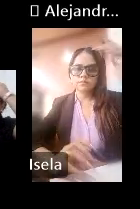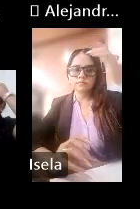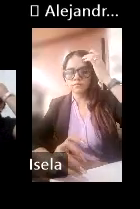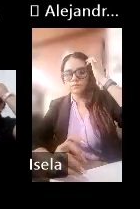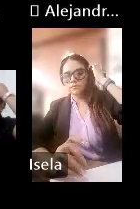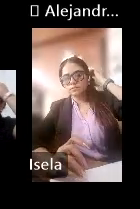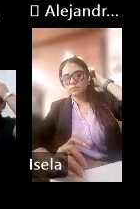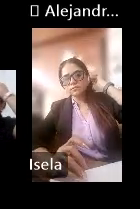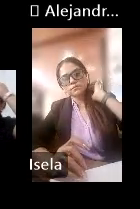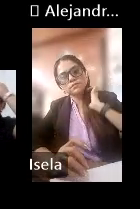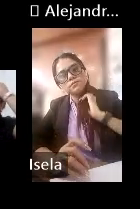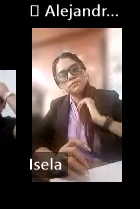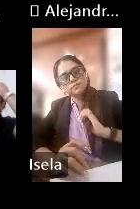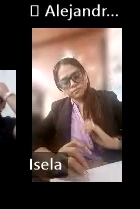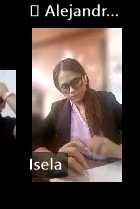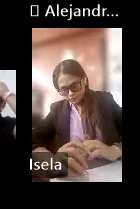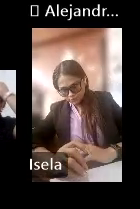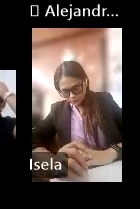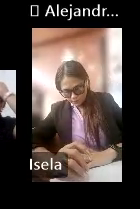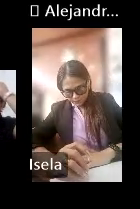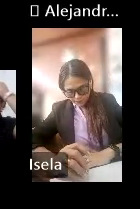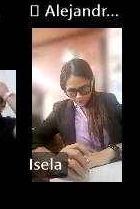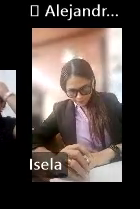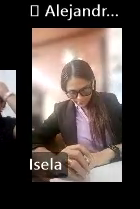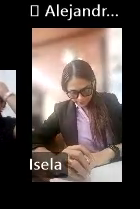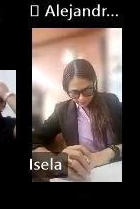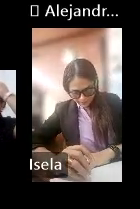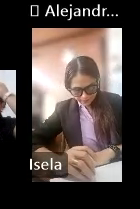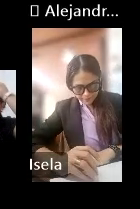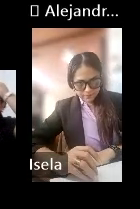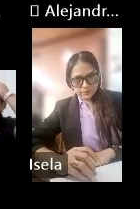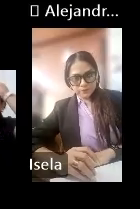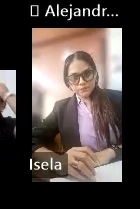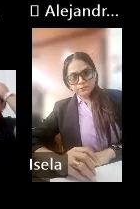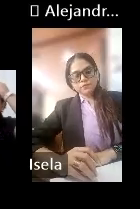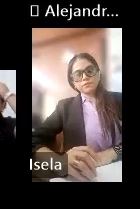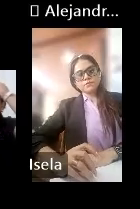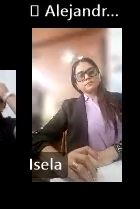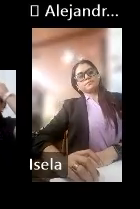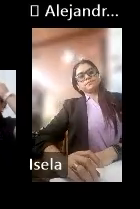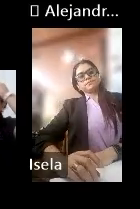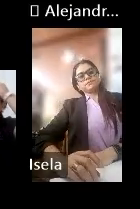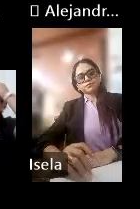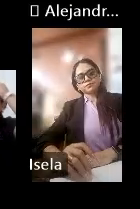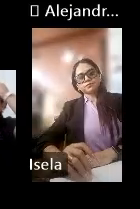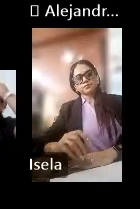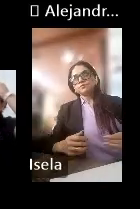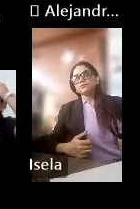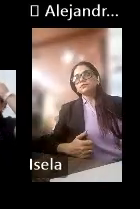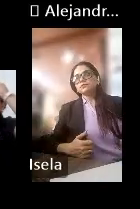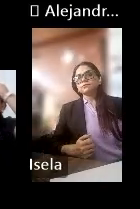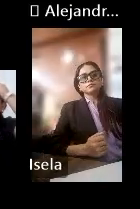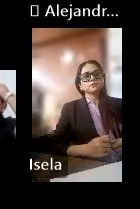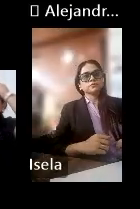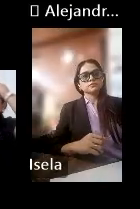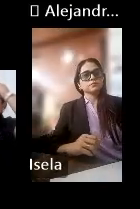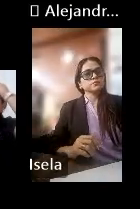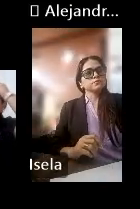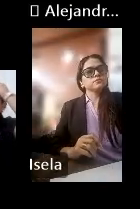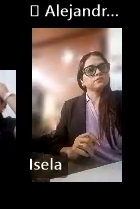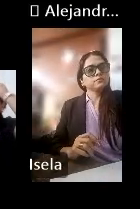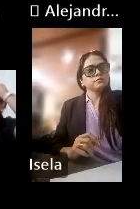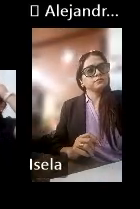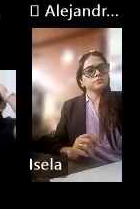que el duelo va a ser multidimensional. Tiene que ser en función a la persona